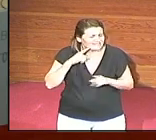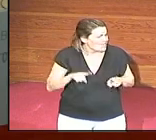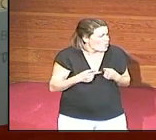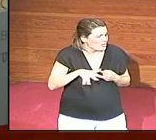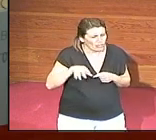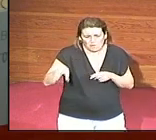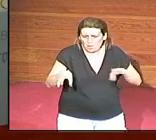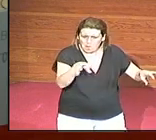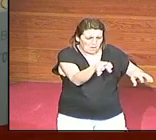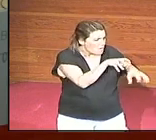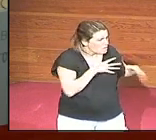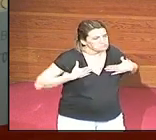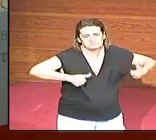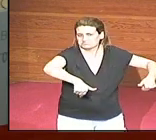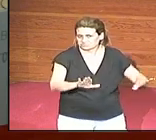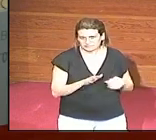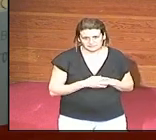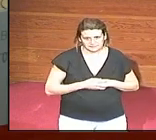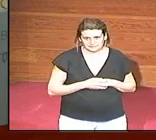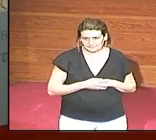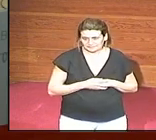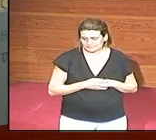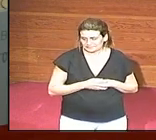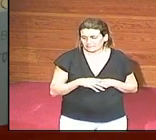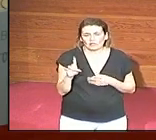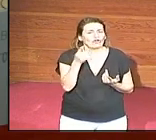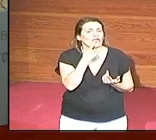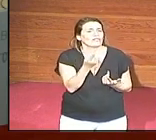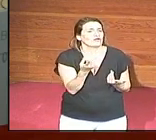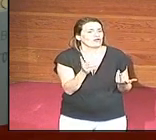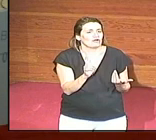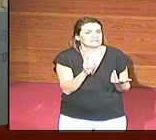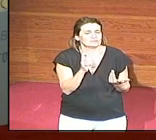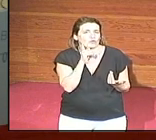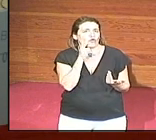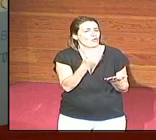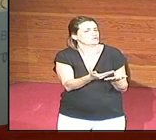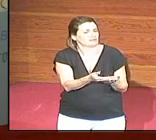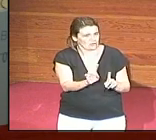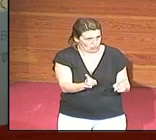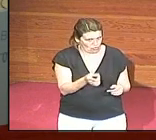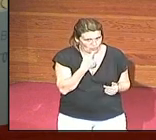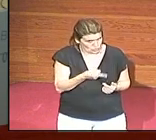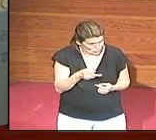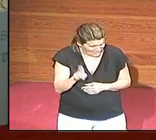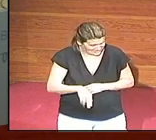gente ahí. No lo cuento como una justificación, lo cuento como un hecho.